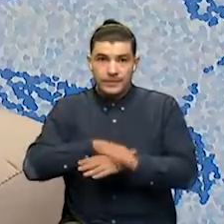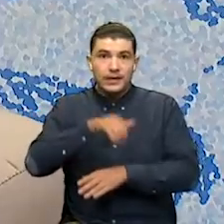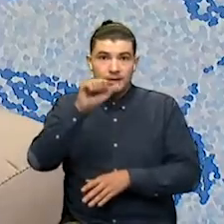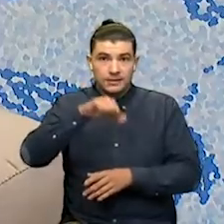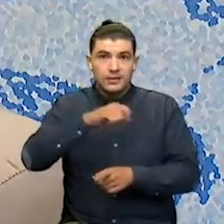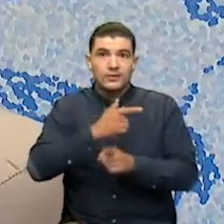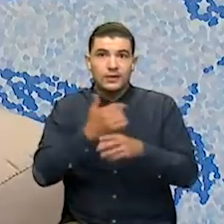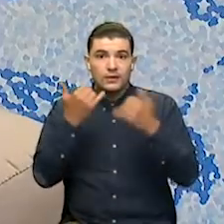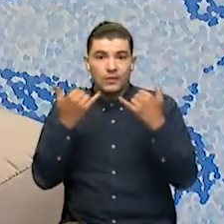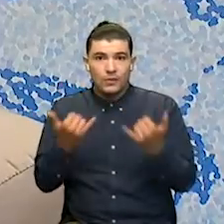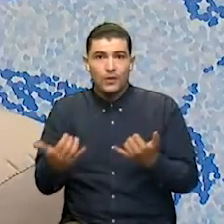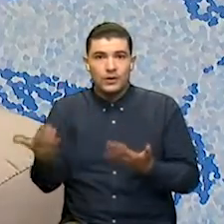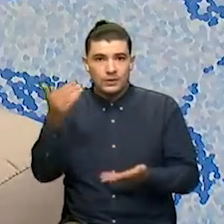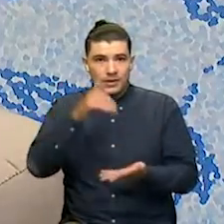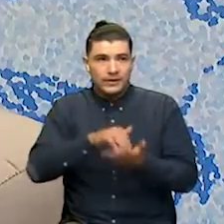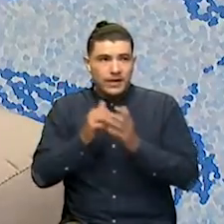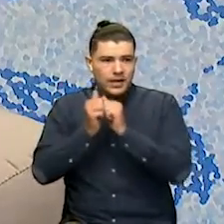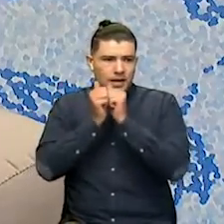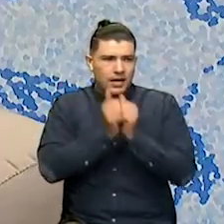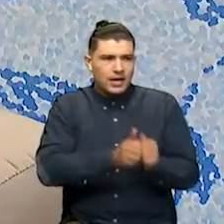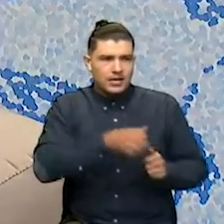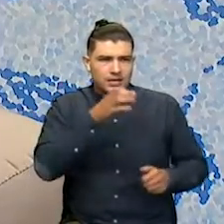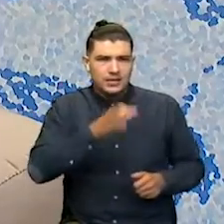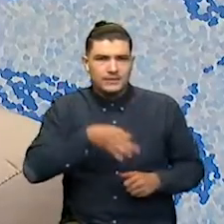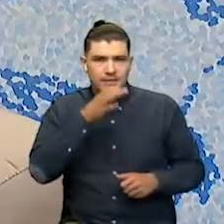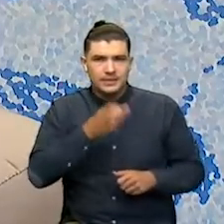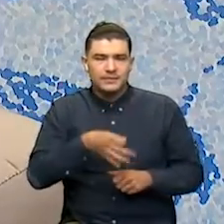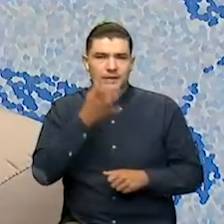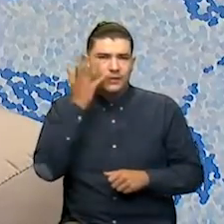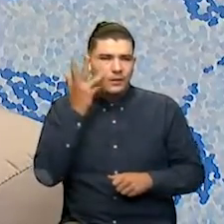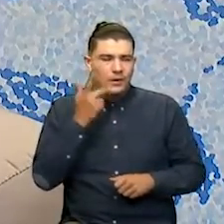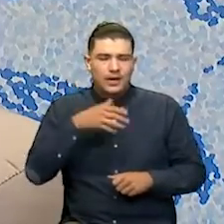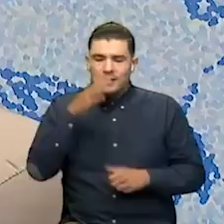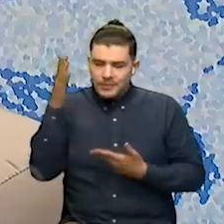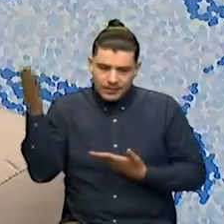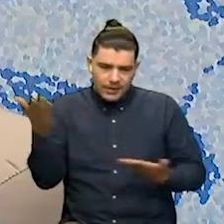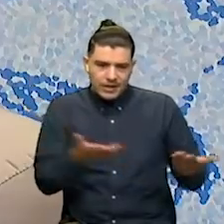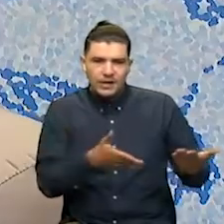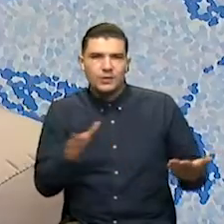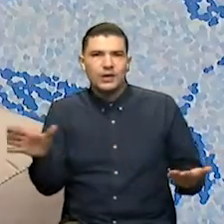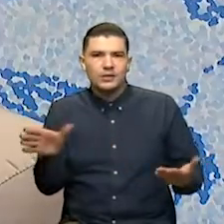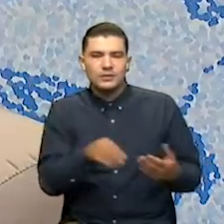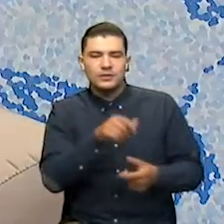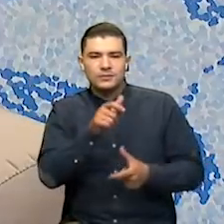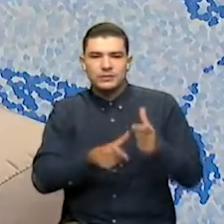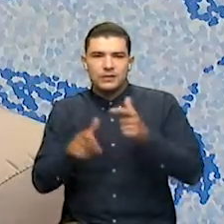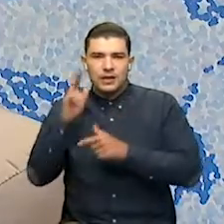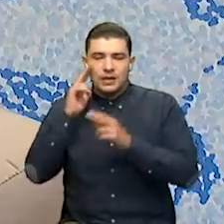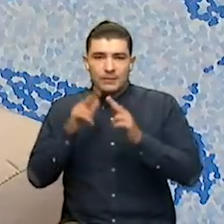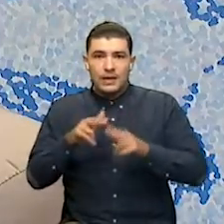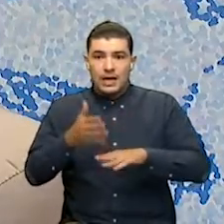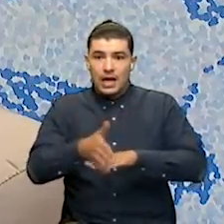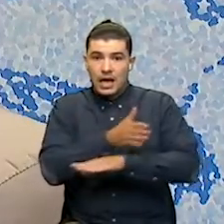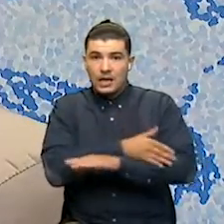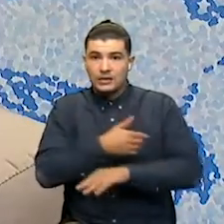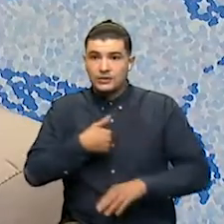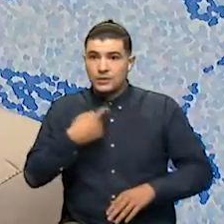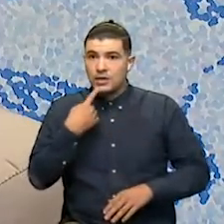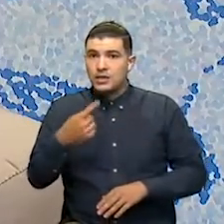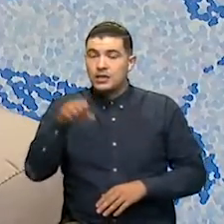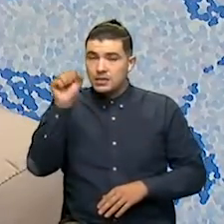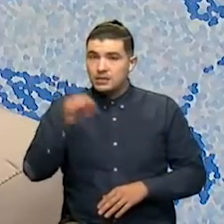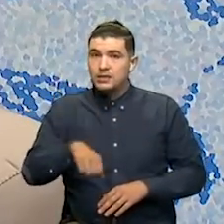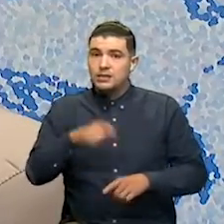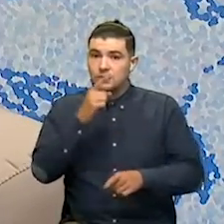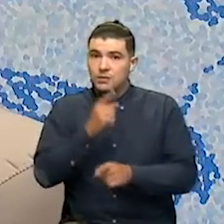nuevamente acompañándolos como todas las tardes. Bienvenida a toda nuestra teleaudiencia. Y como decía John, hoy tenemos un